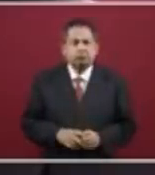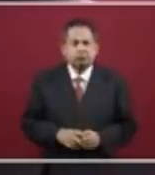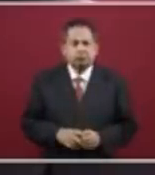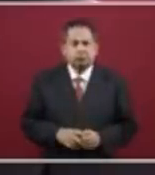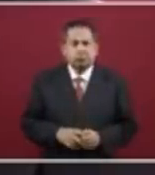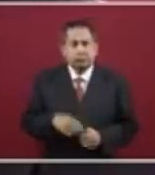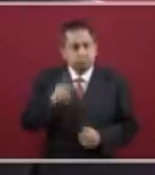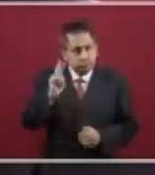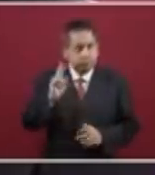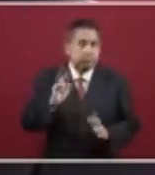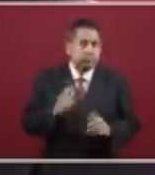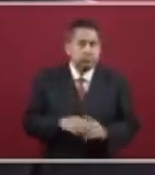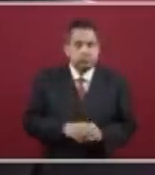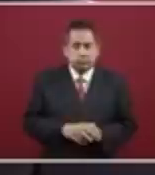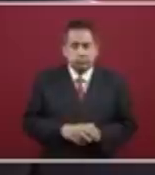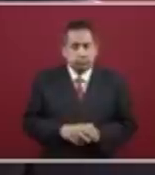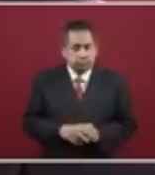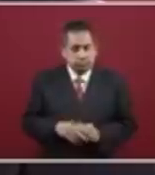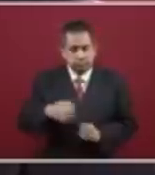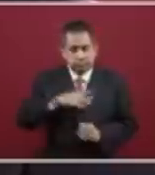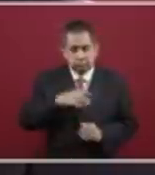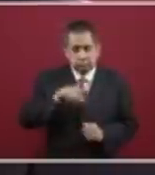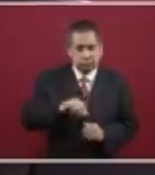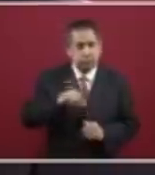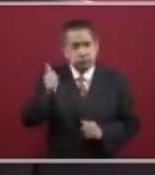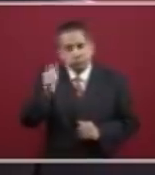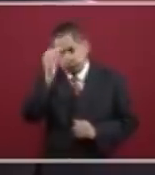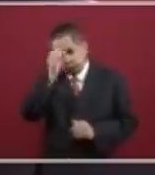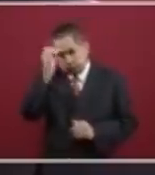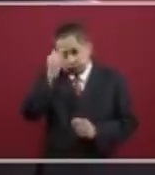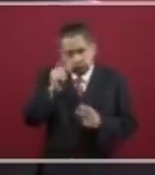sin embargo, hay otras opiniones,